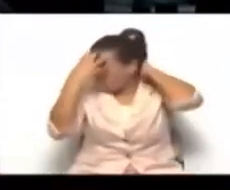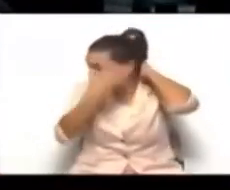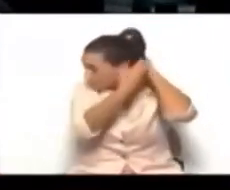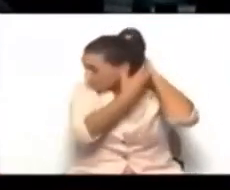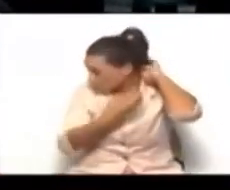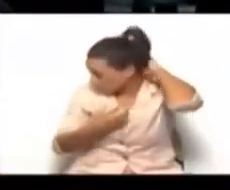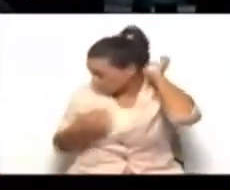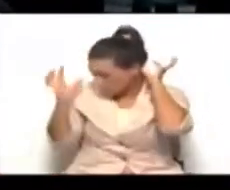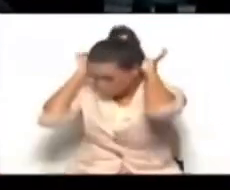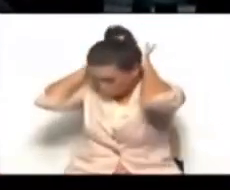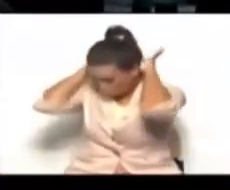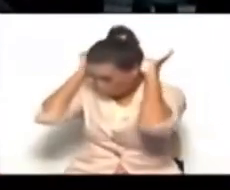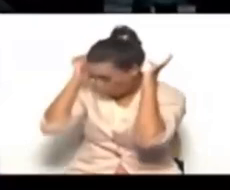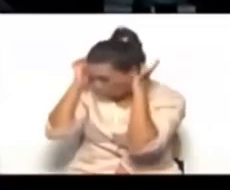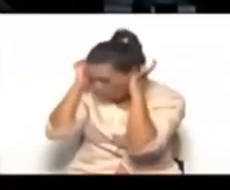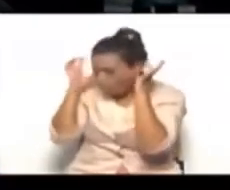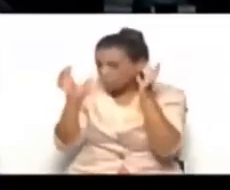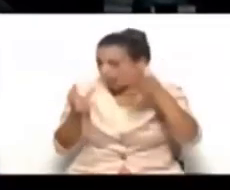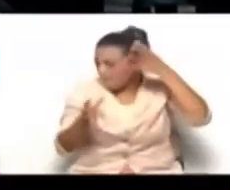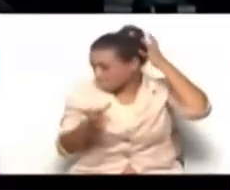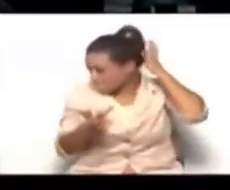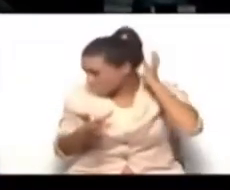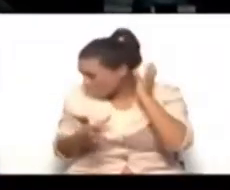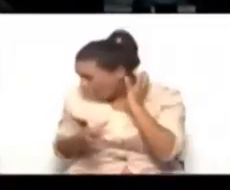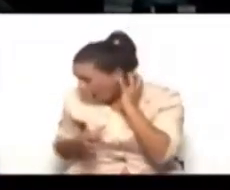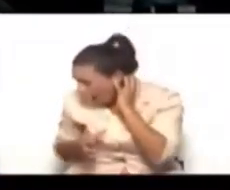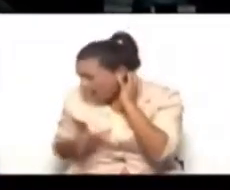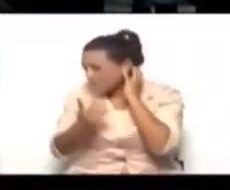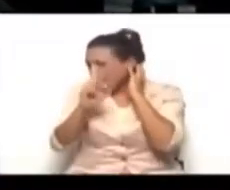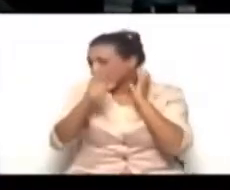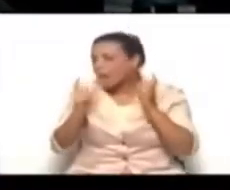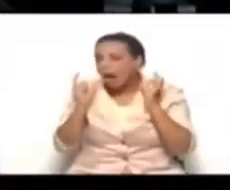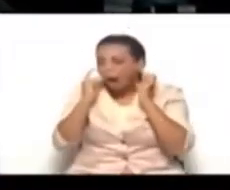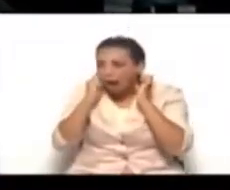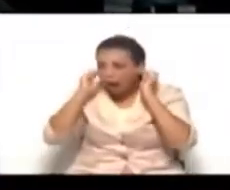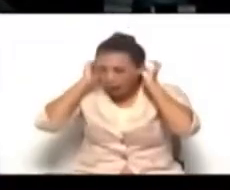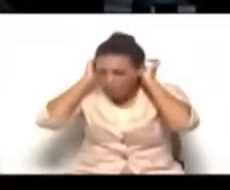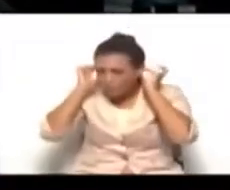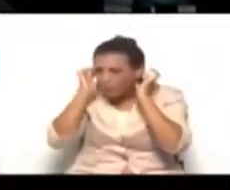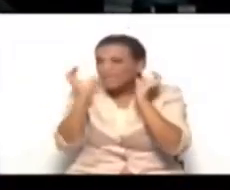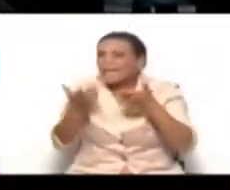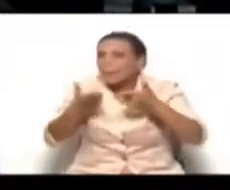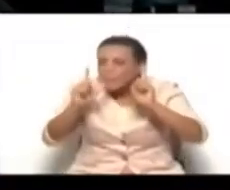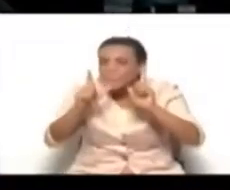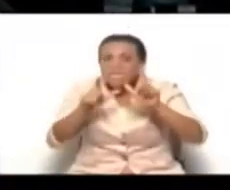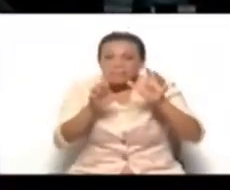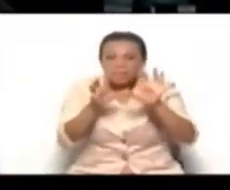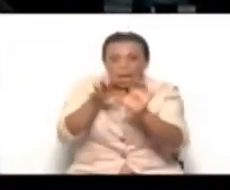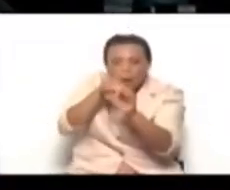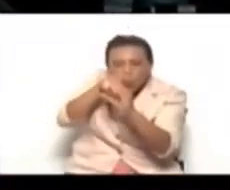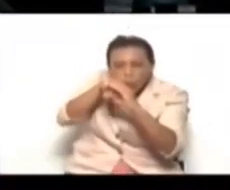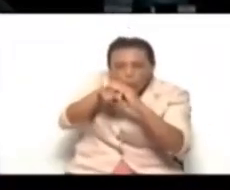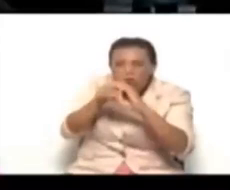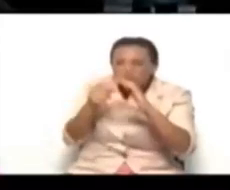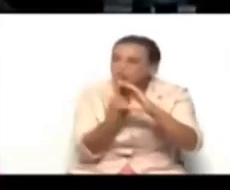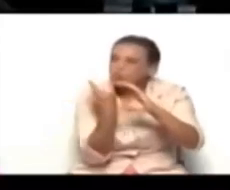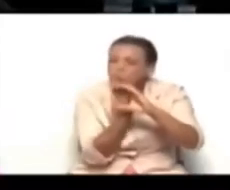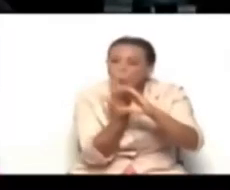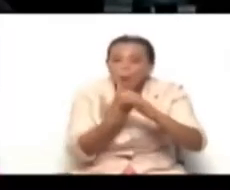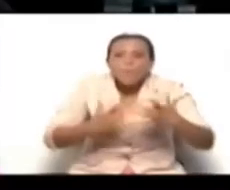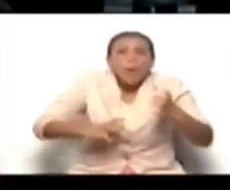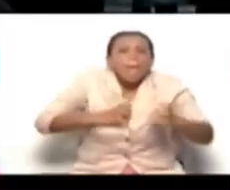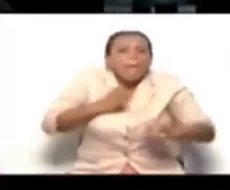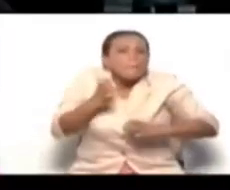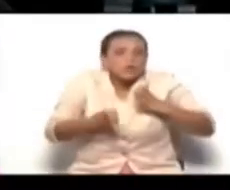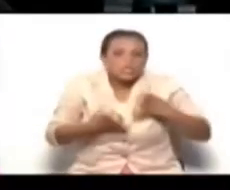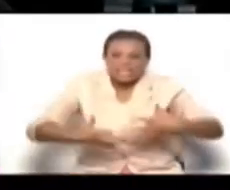está en unas zonas más del hipocampo, más de las llamadas amígdalas cerebrales, que es un cerebro que se mueve solamente por emociones,